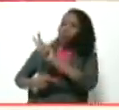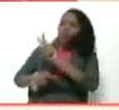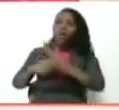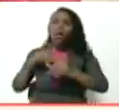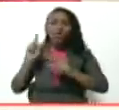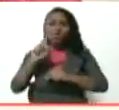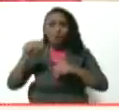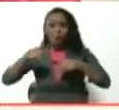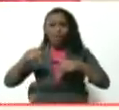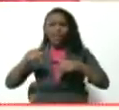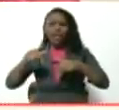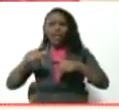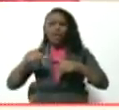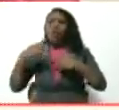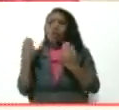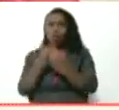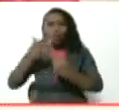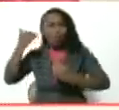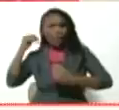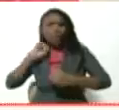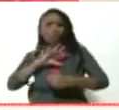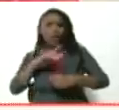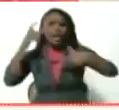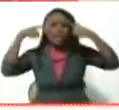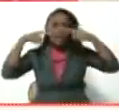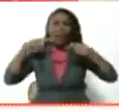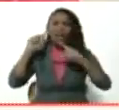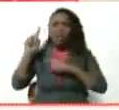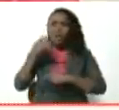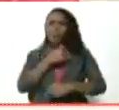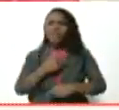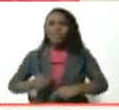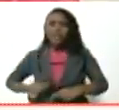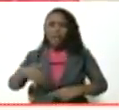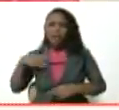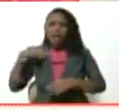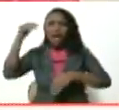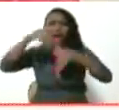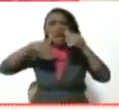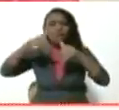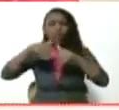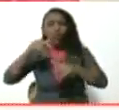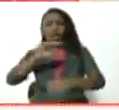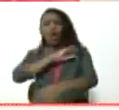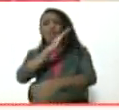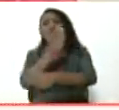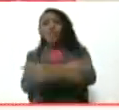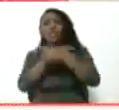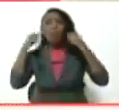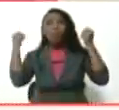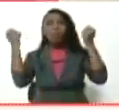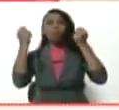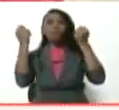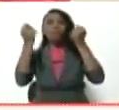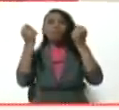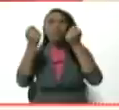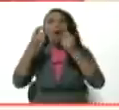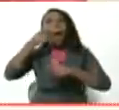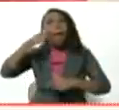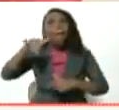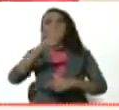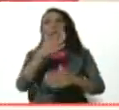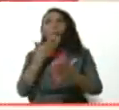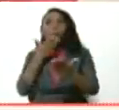comandante Chávez, presidentes electos que venían de una gran fuerza popular que el pueblo